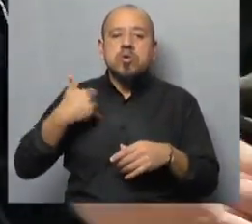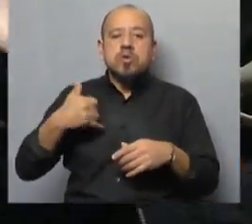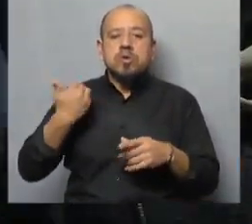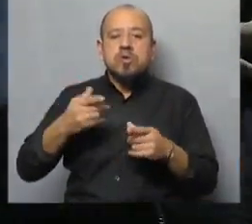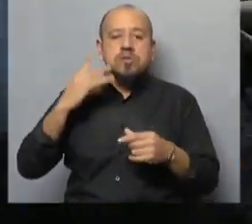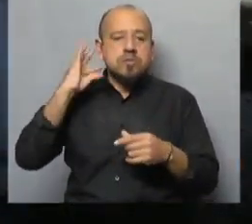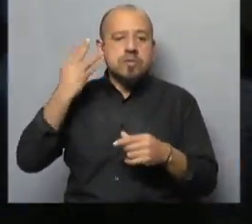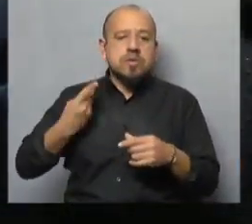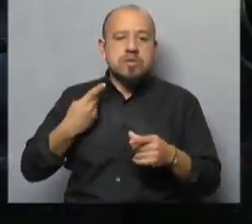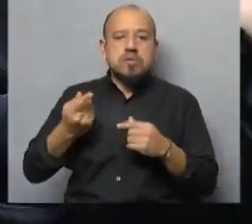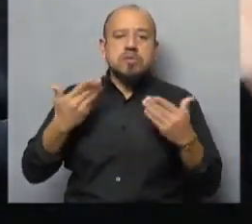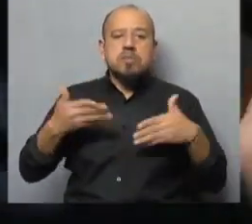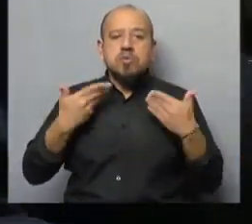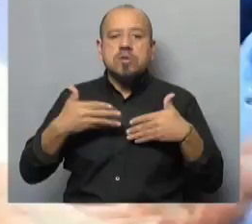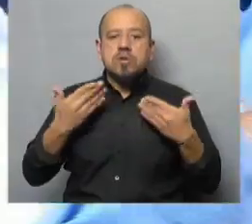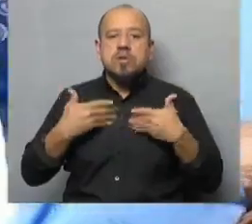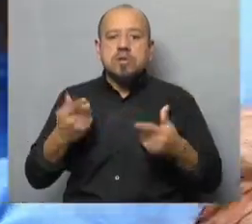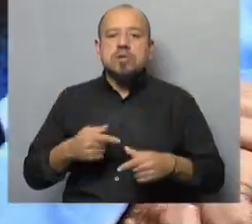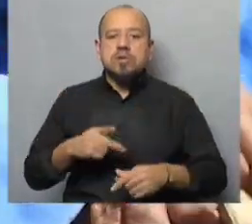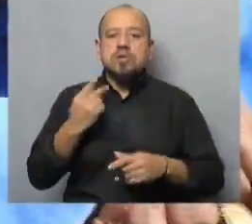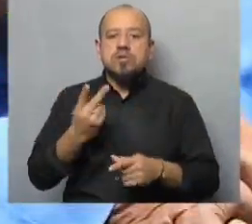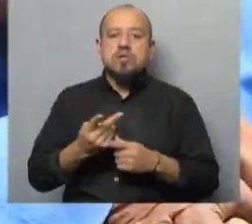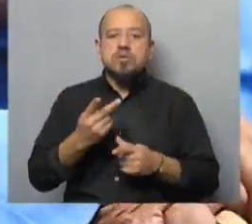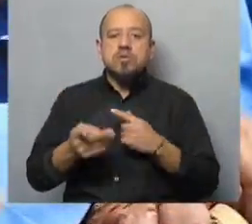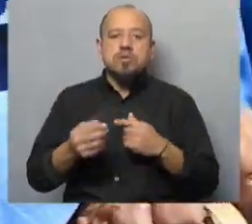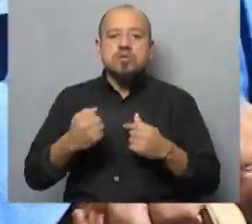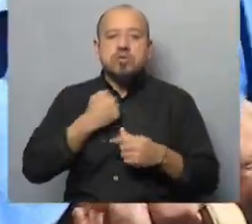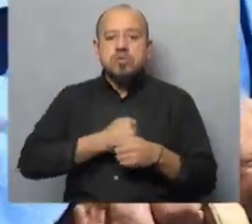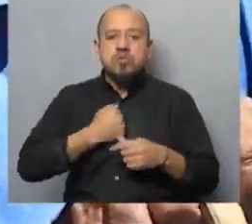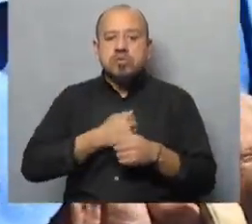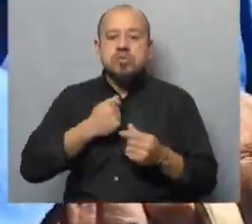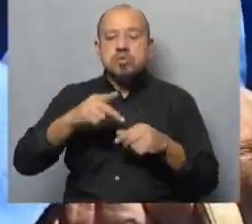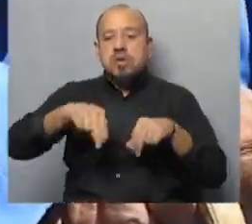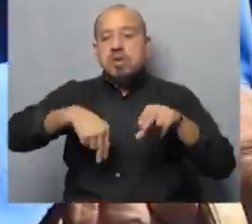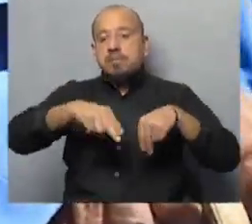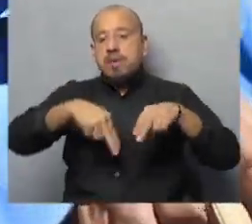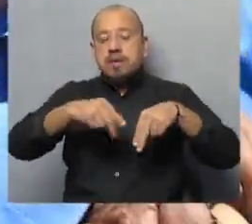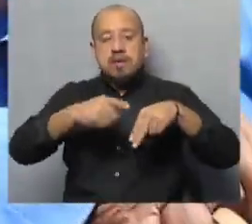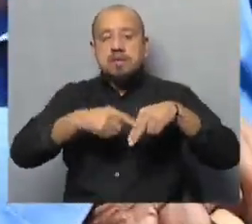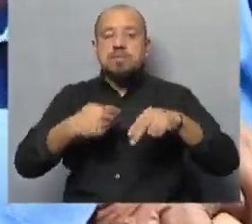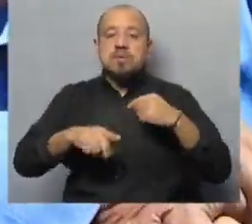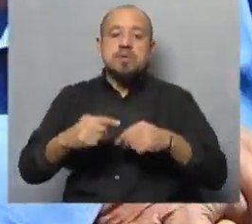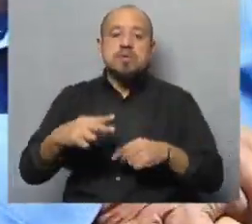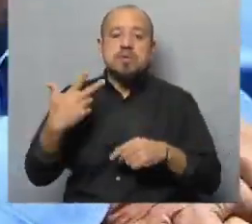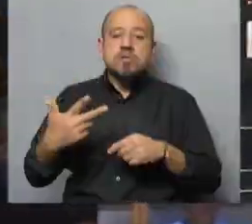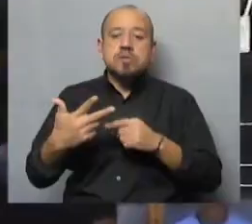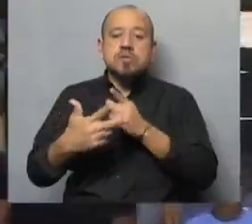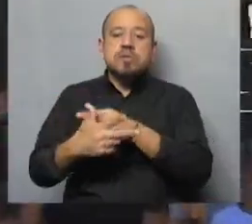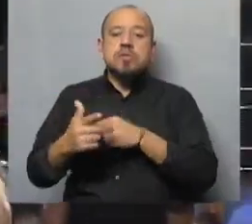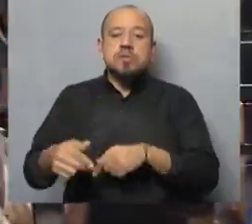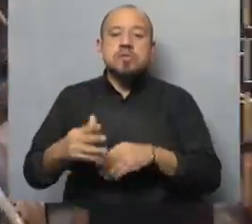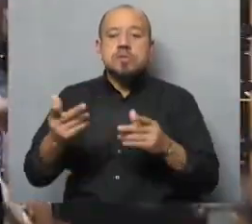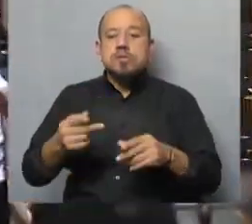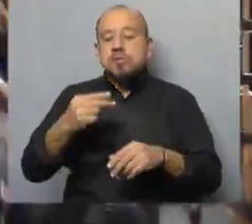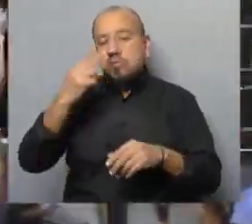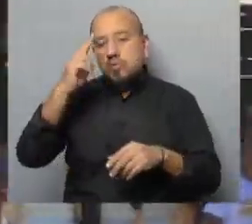participaban de protestas en la zona dos de ellos sufrieron heridas en las piernas y están fuera de peligro aunque el tercero ahmad yibril debió ser